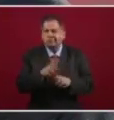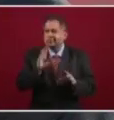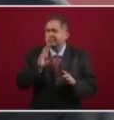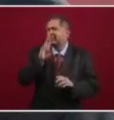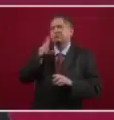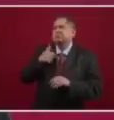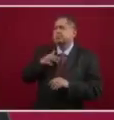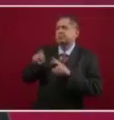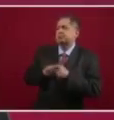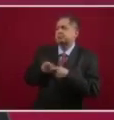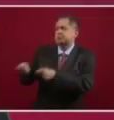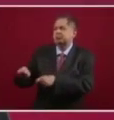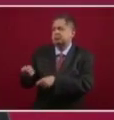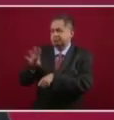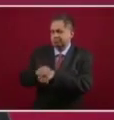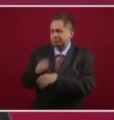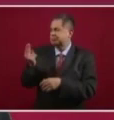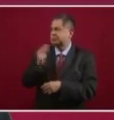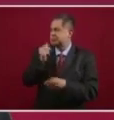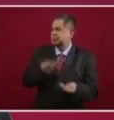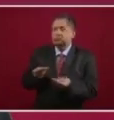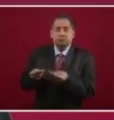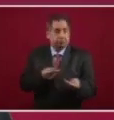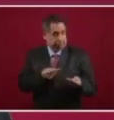las concesiones.